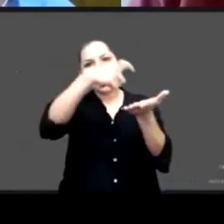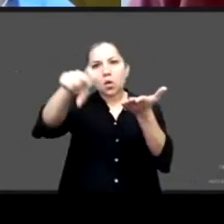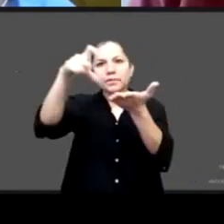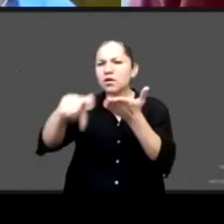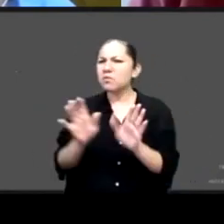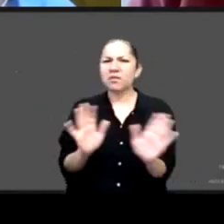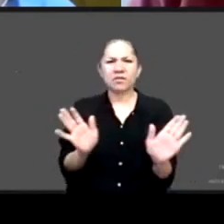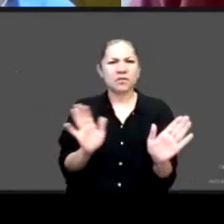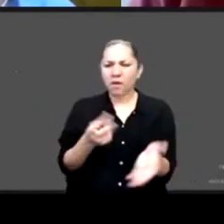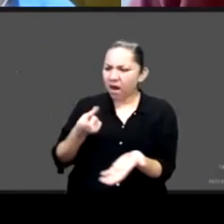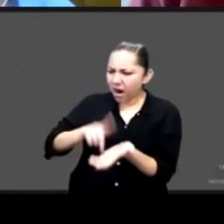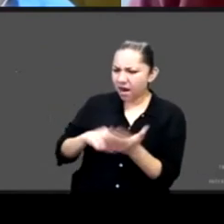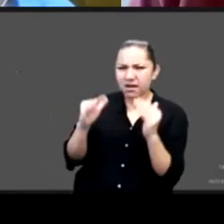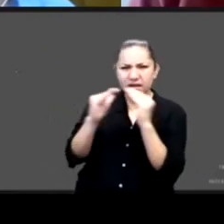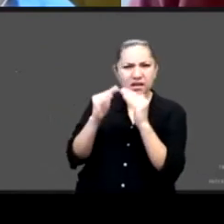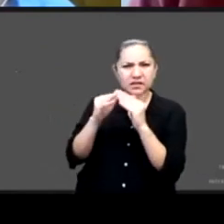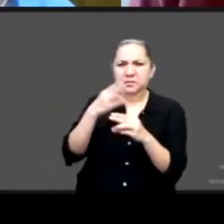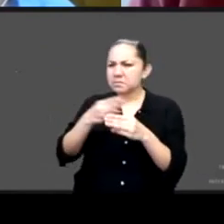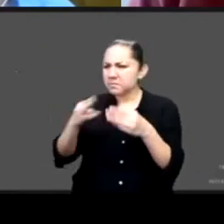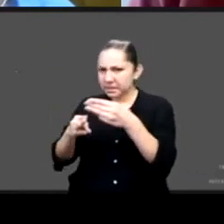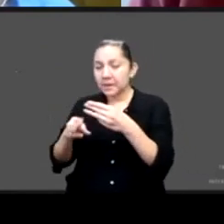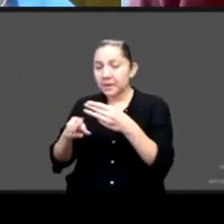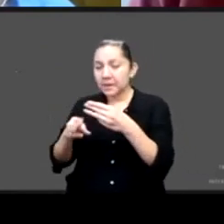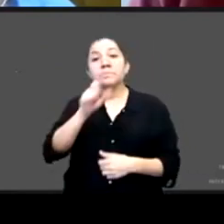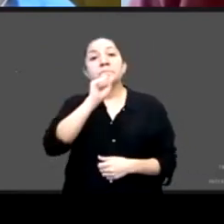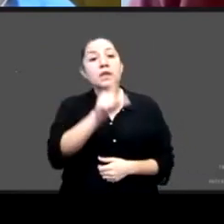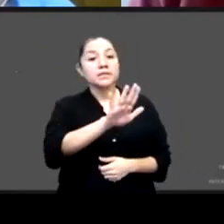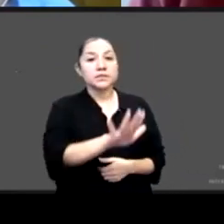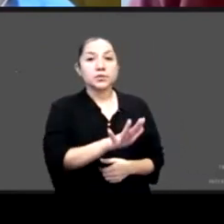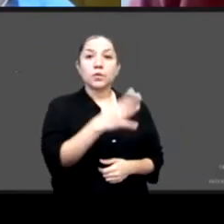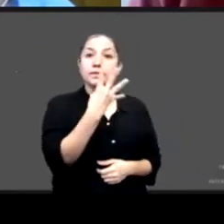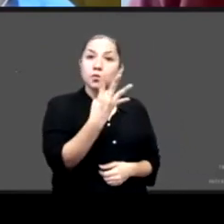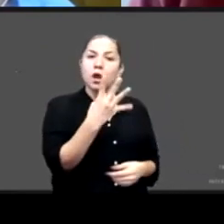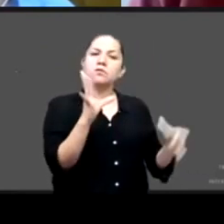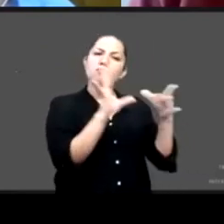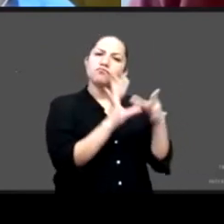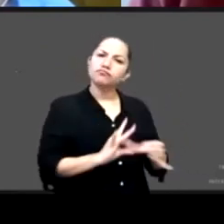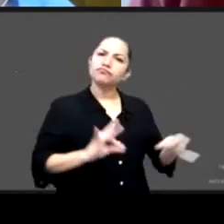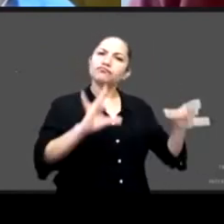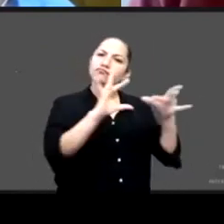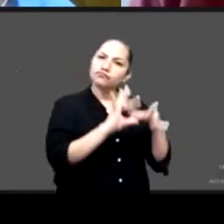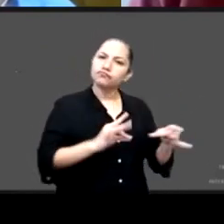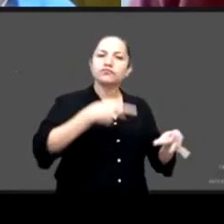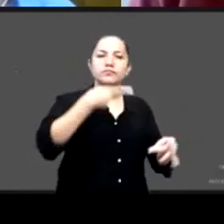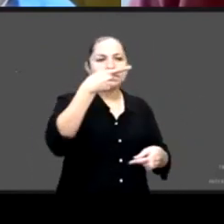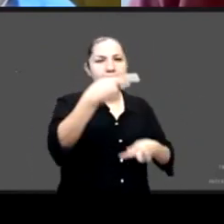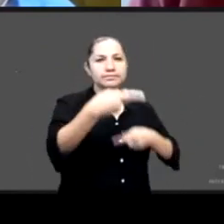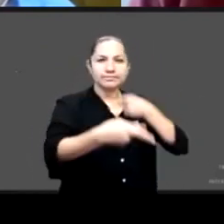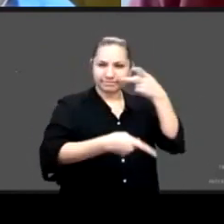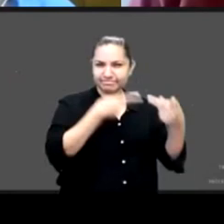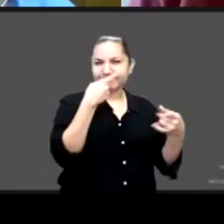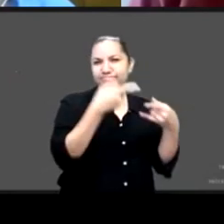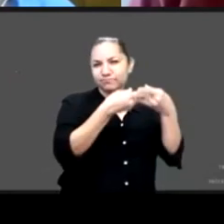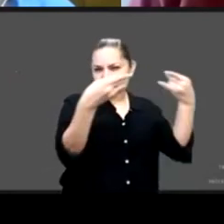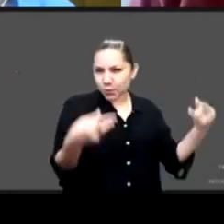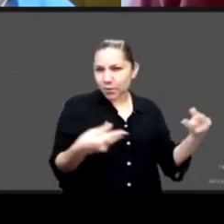Hay 64 narraciones orales. Algunas de estas narraciones tienen que ver con el propio patrimonio, con las